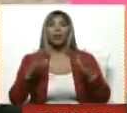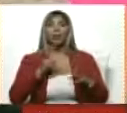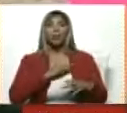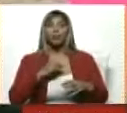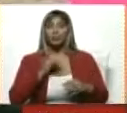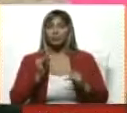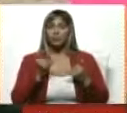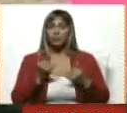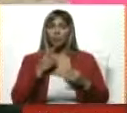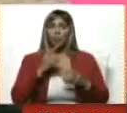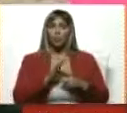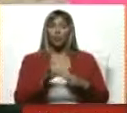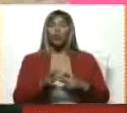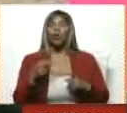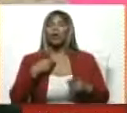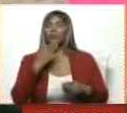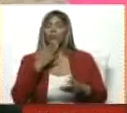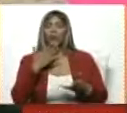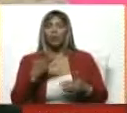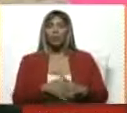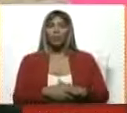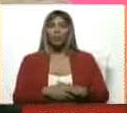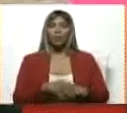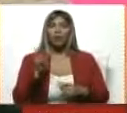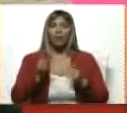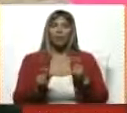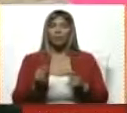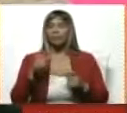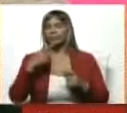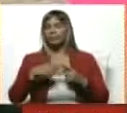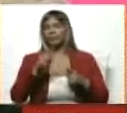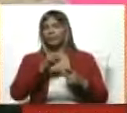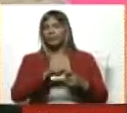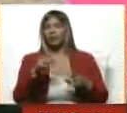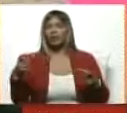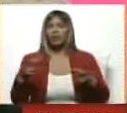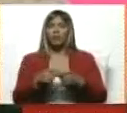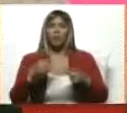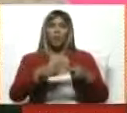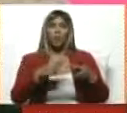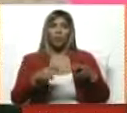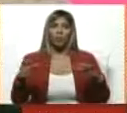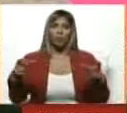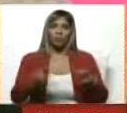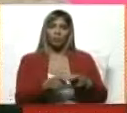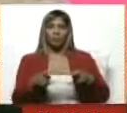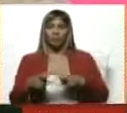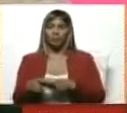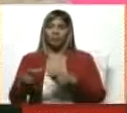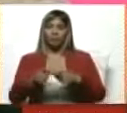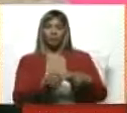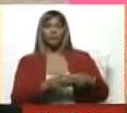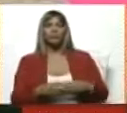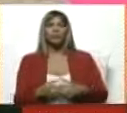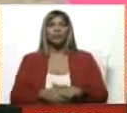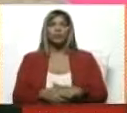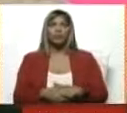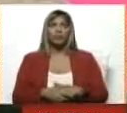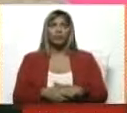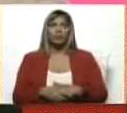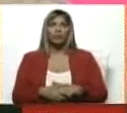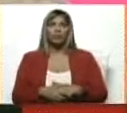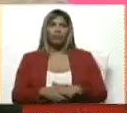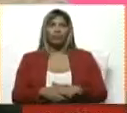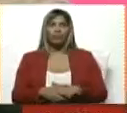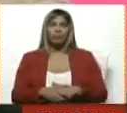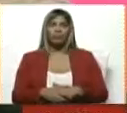mismos cultores fue haberse encontrado, por ejemplo, la gente de San Rafael del Páramo con los compañeros de Palmarito. Y en línea general